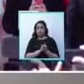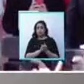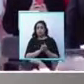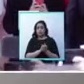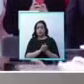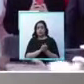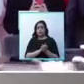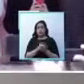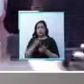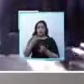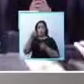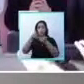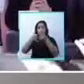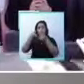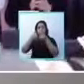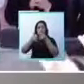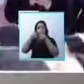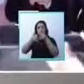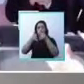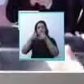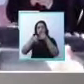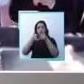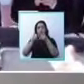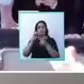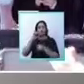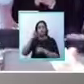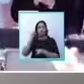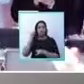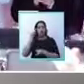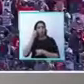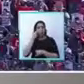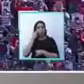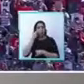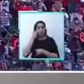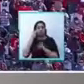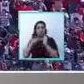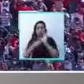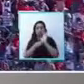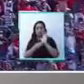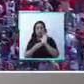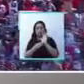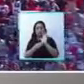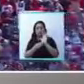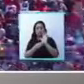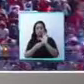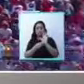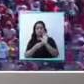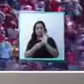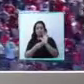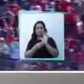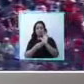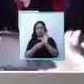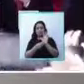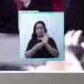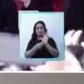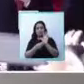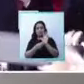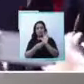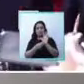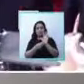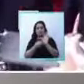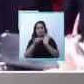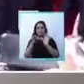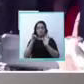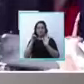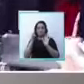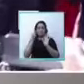cuantificables en materia de cuánto creció en materia económica, cuánto empleo hubieron o el nivel de asesinados o no asesinados.